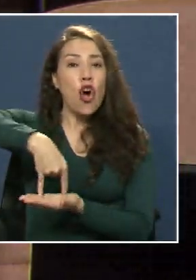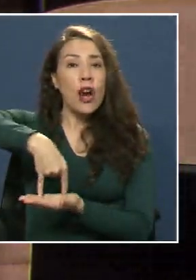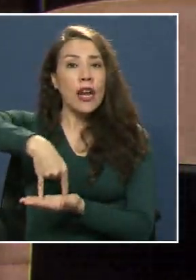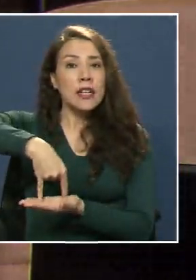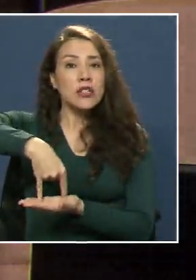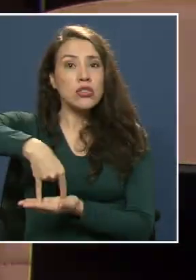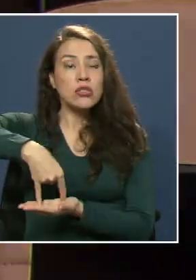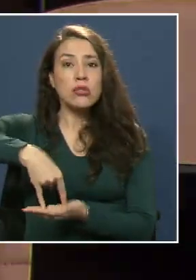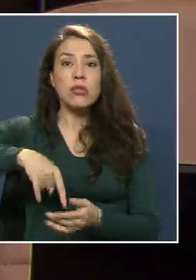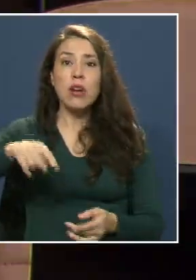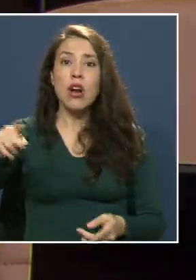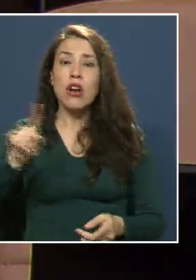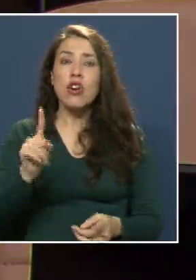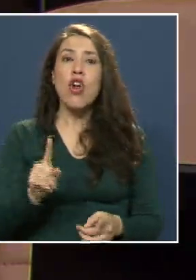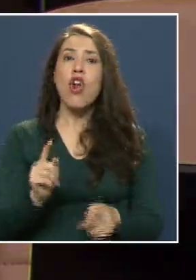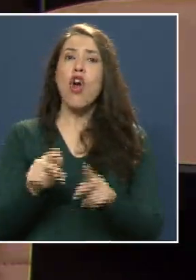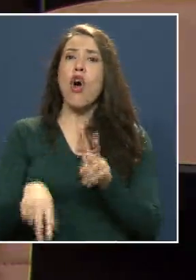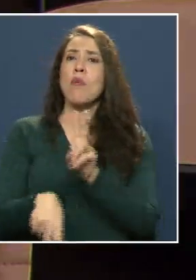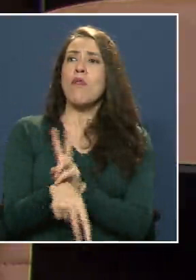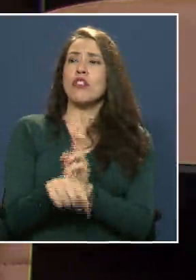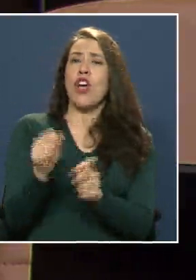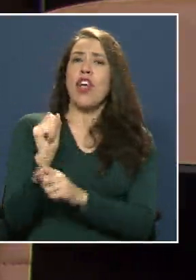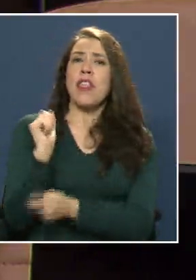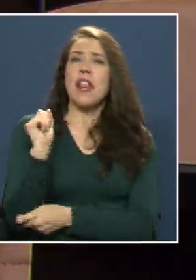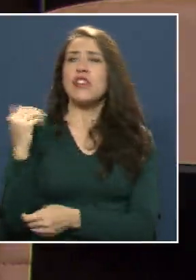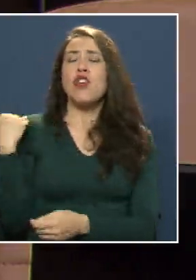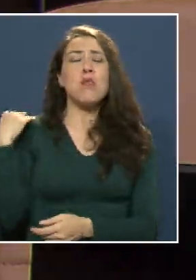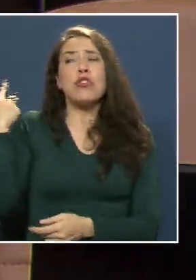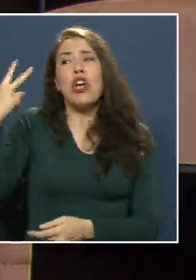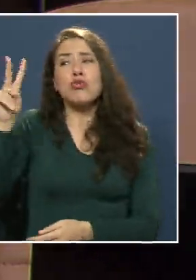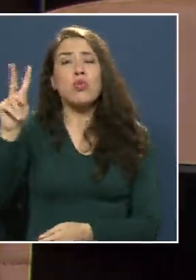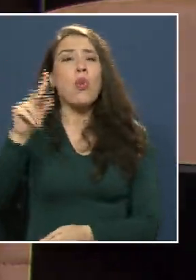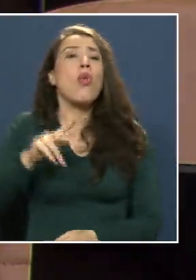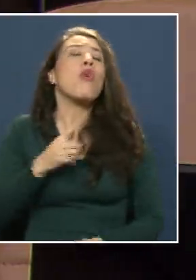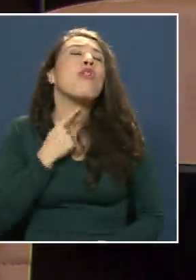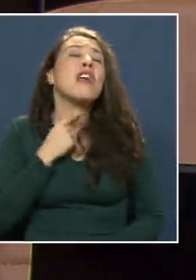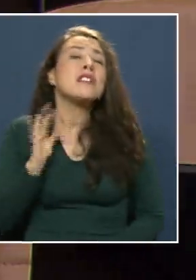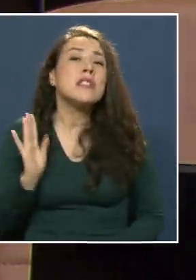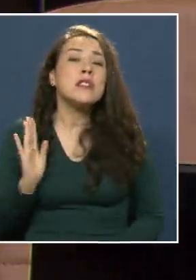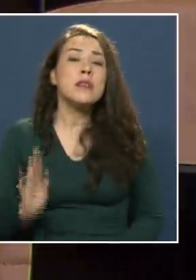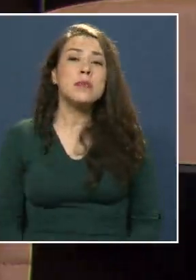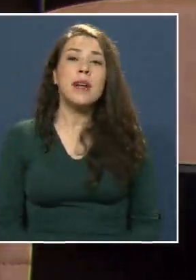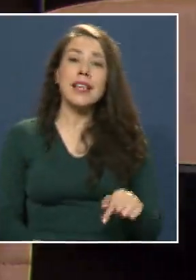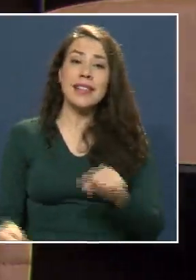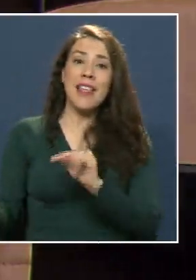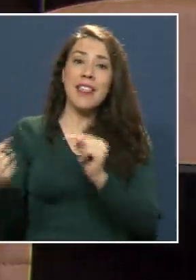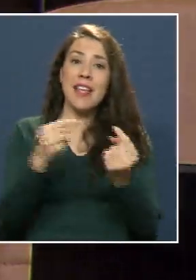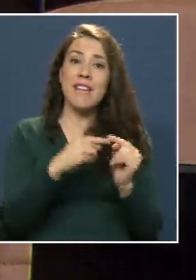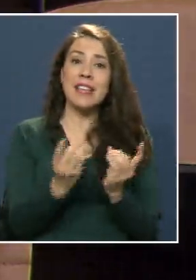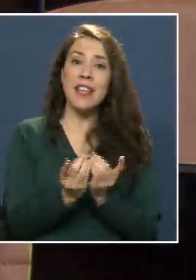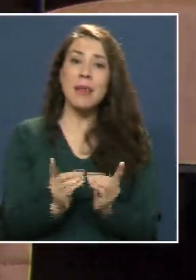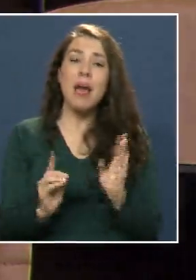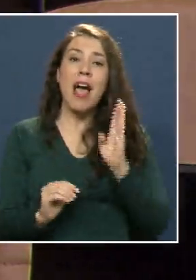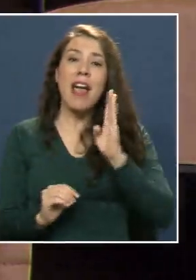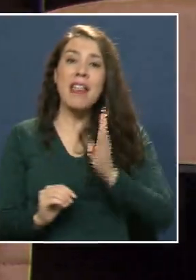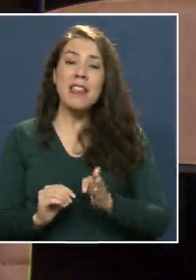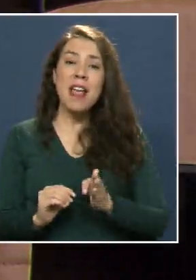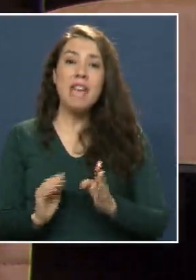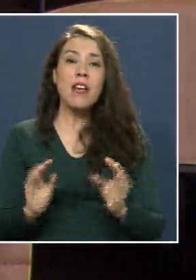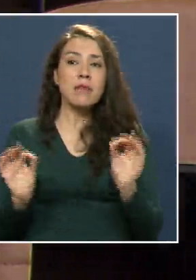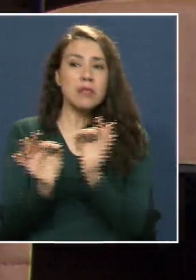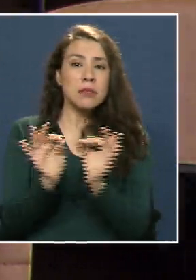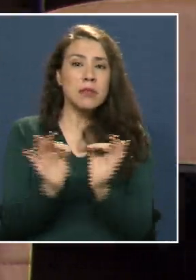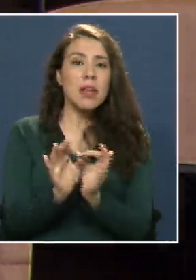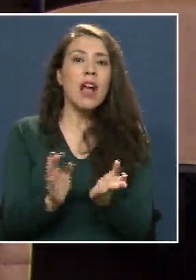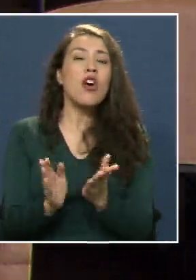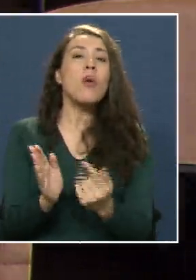instancia, y no los docentes de derecho, por más respetables que sean sus intenciones. Y es aquí donde el debate democrático debe poner los alcances de